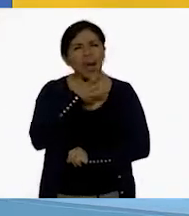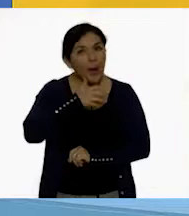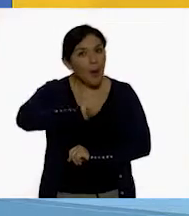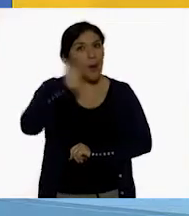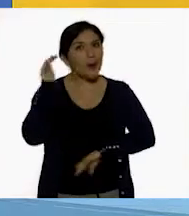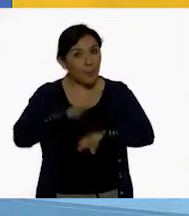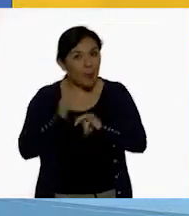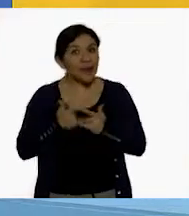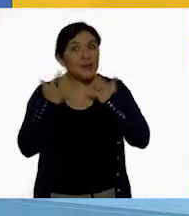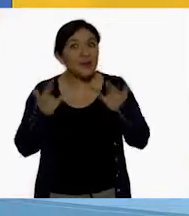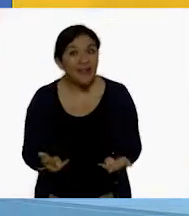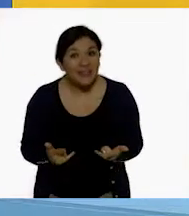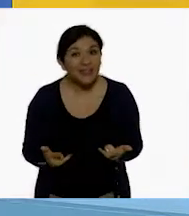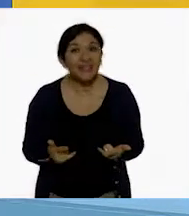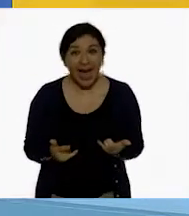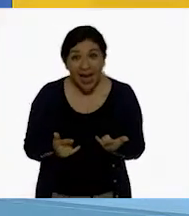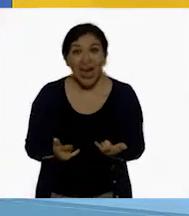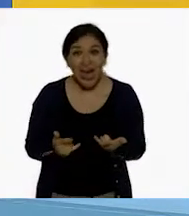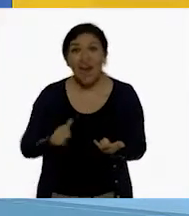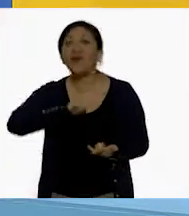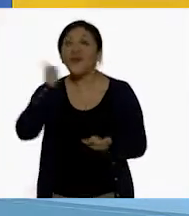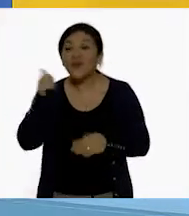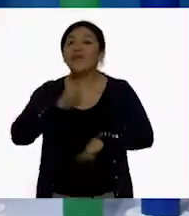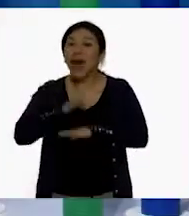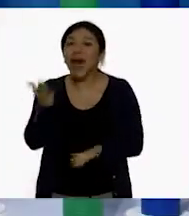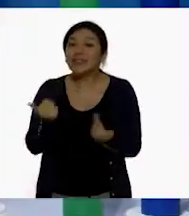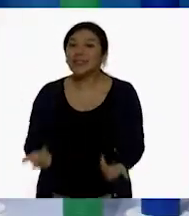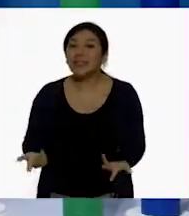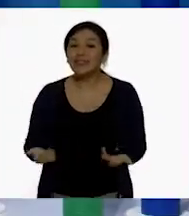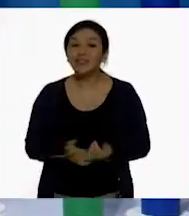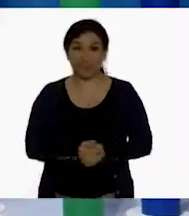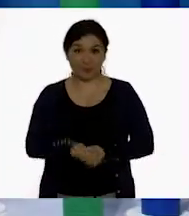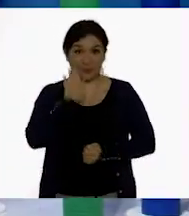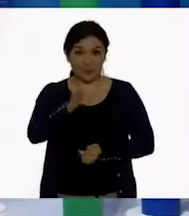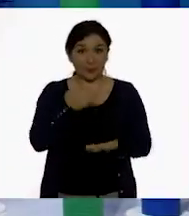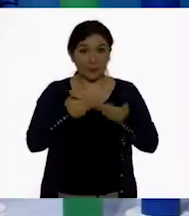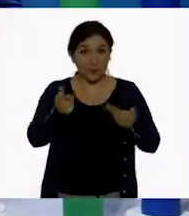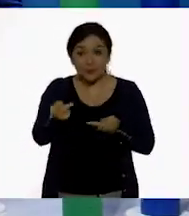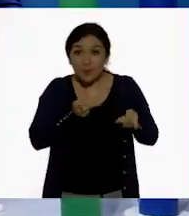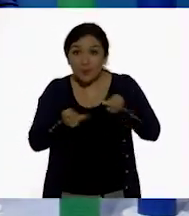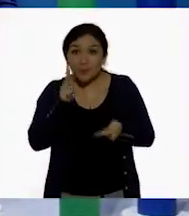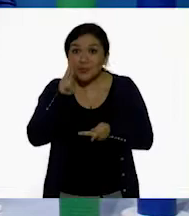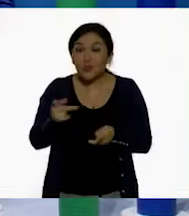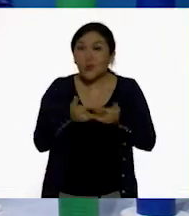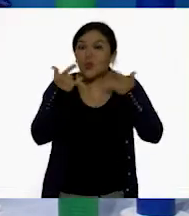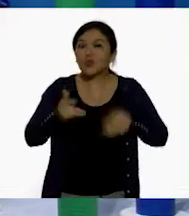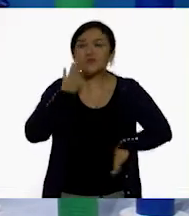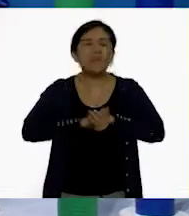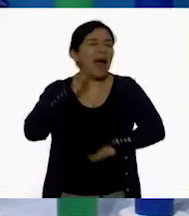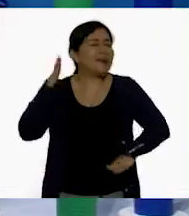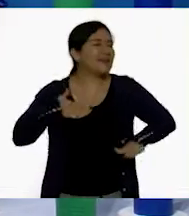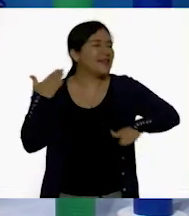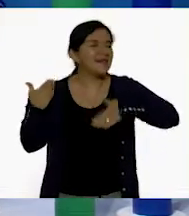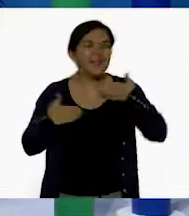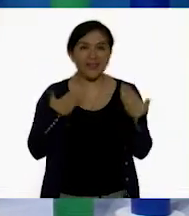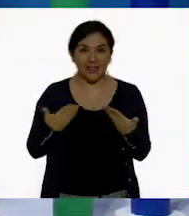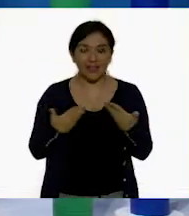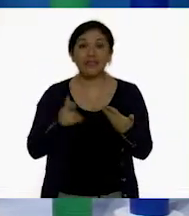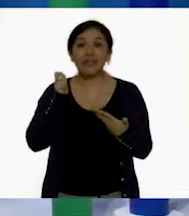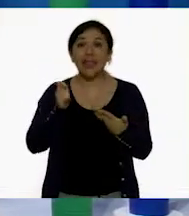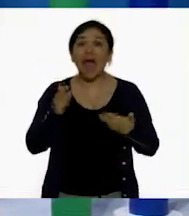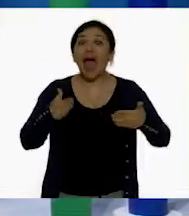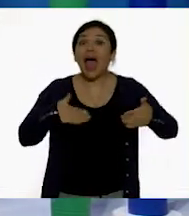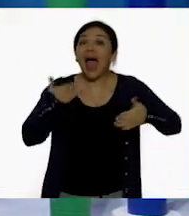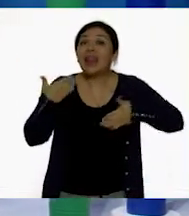más cuentos. ¿Cuál sigue? A ver, ya díganos. Ahora, prepárense para el cuento más divertido de todos.